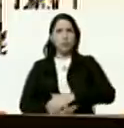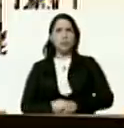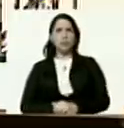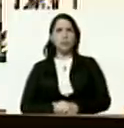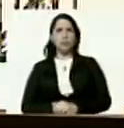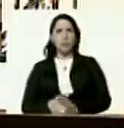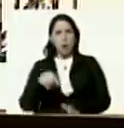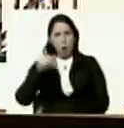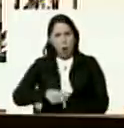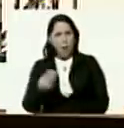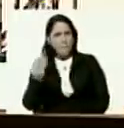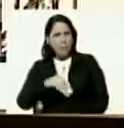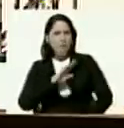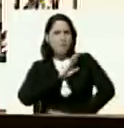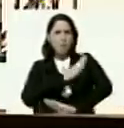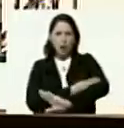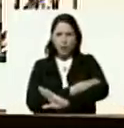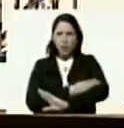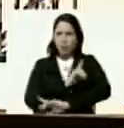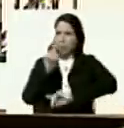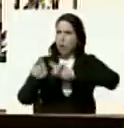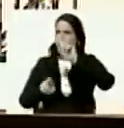Hoy están más fuertes.